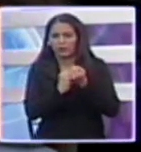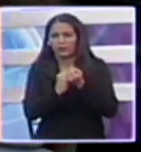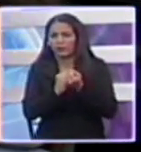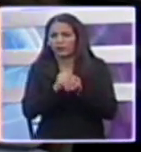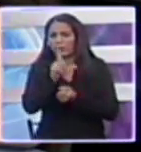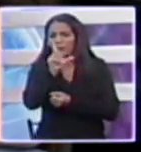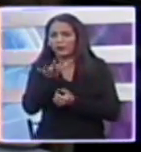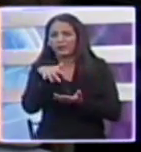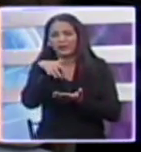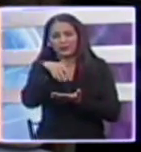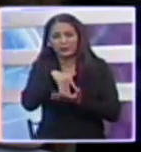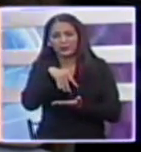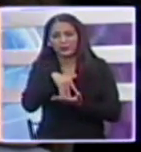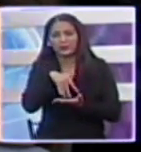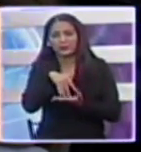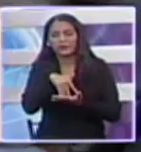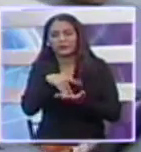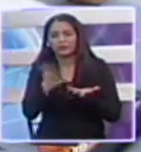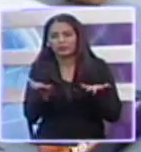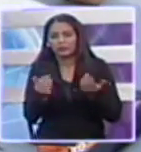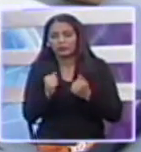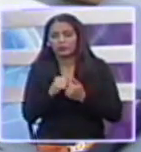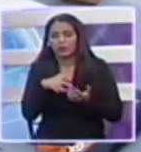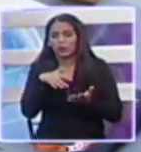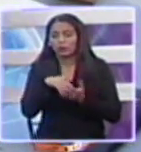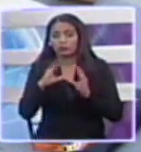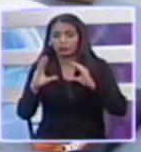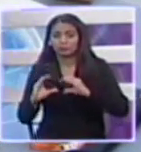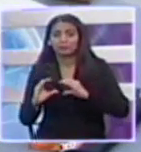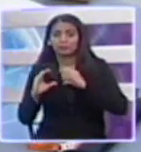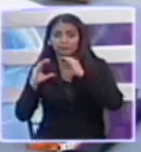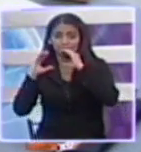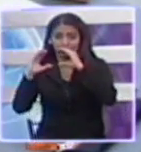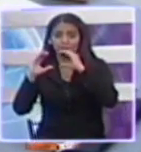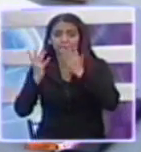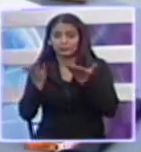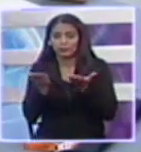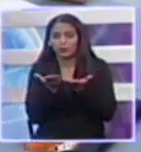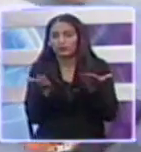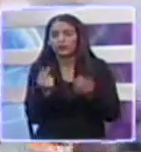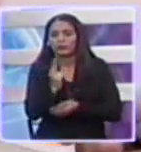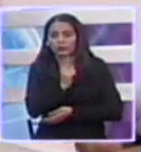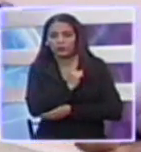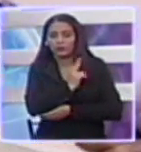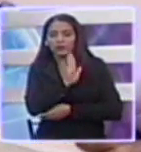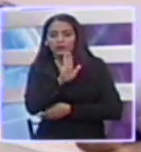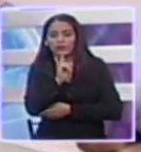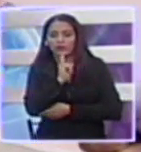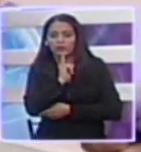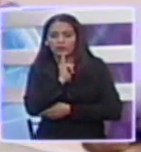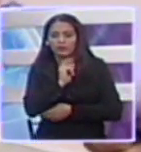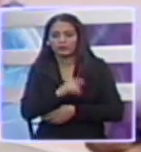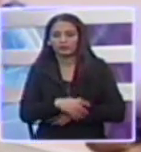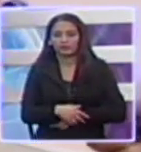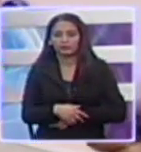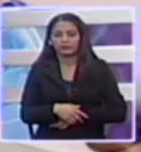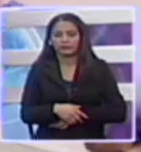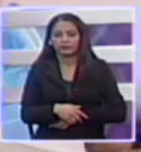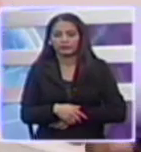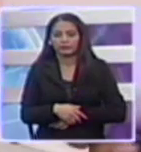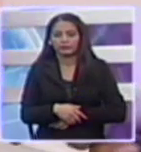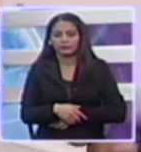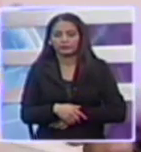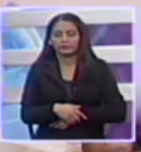de aplicación para realizar estudios de pregrado o posgrado en universidades de ese país. Es decir, costeamos exámenes